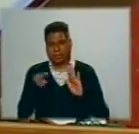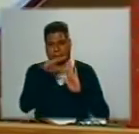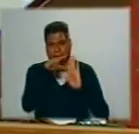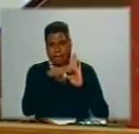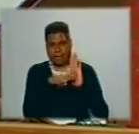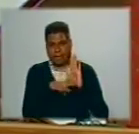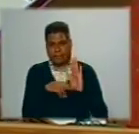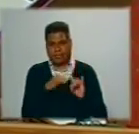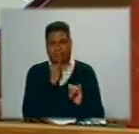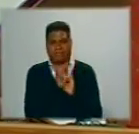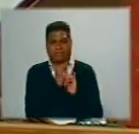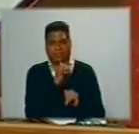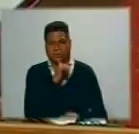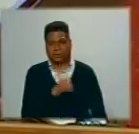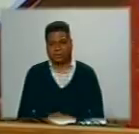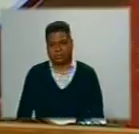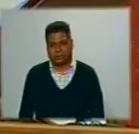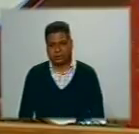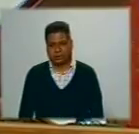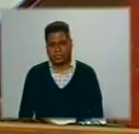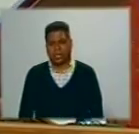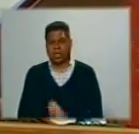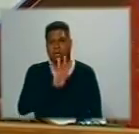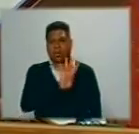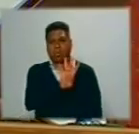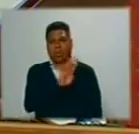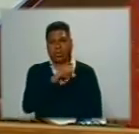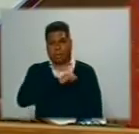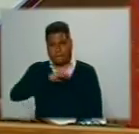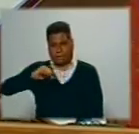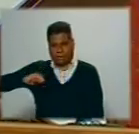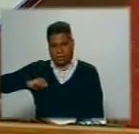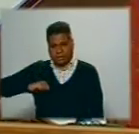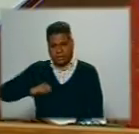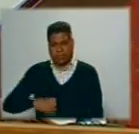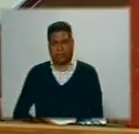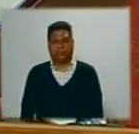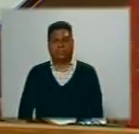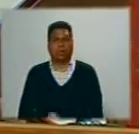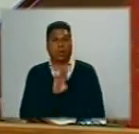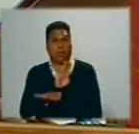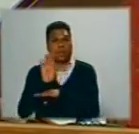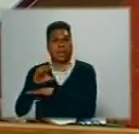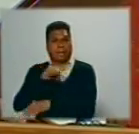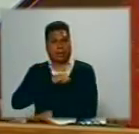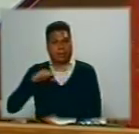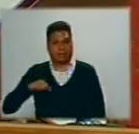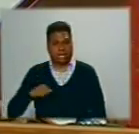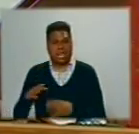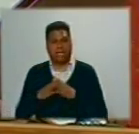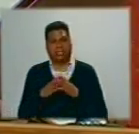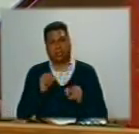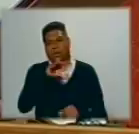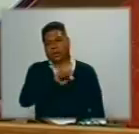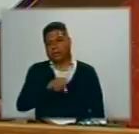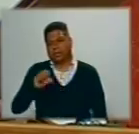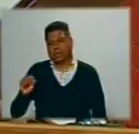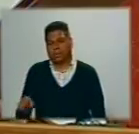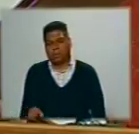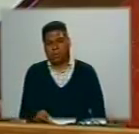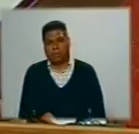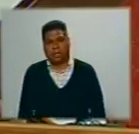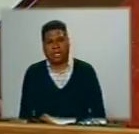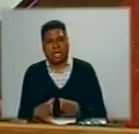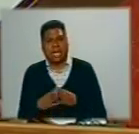empleado. 4. Protección de la privacidad. Deben proteger la privacidad de las personas en el acceso a los bienes y servicios mediante una